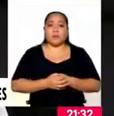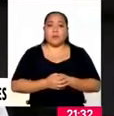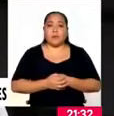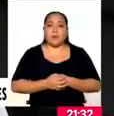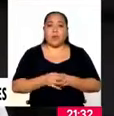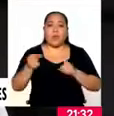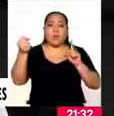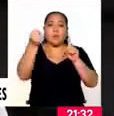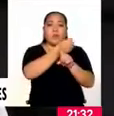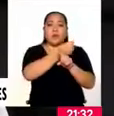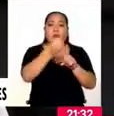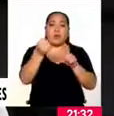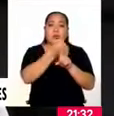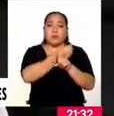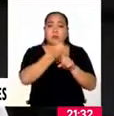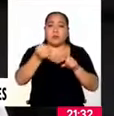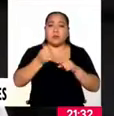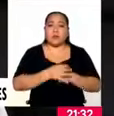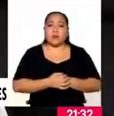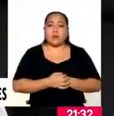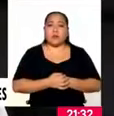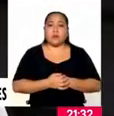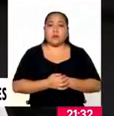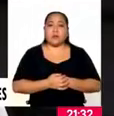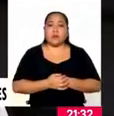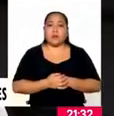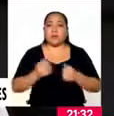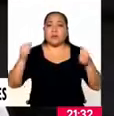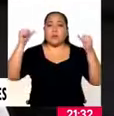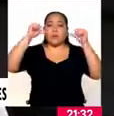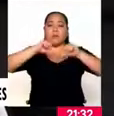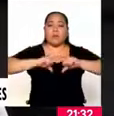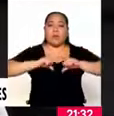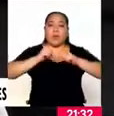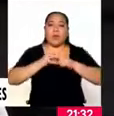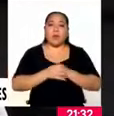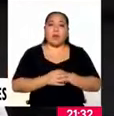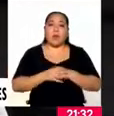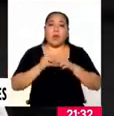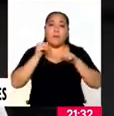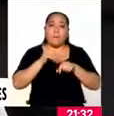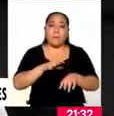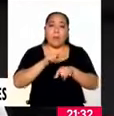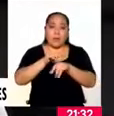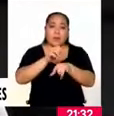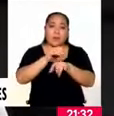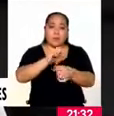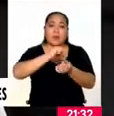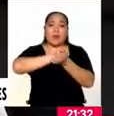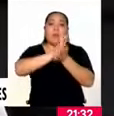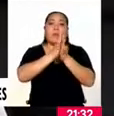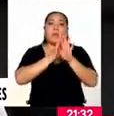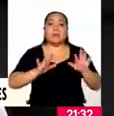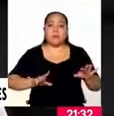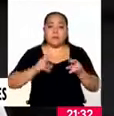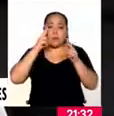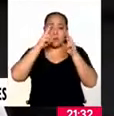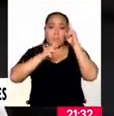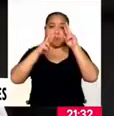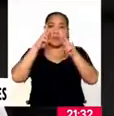de violencia de una mal denominada marcha pacífica se han